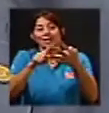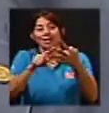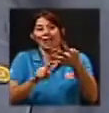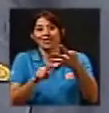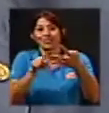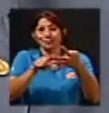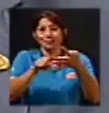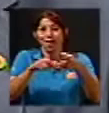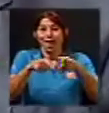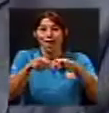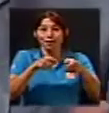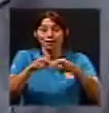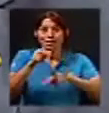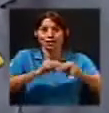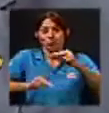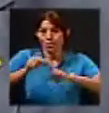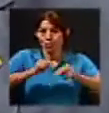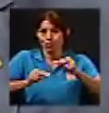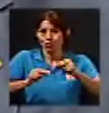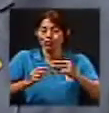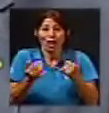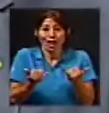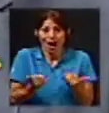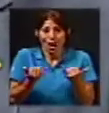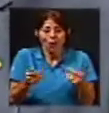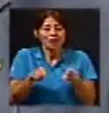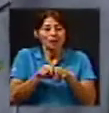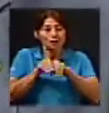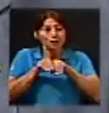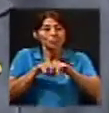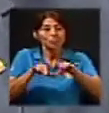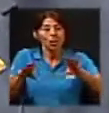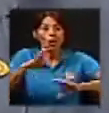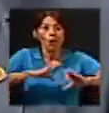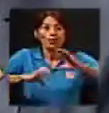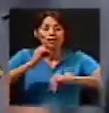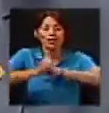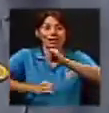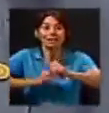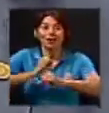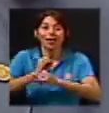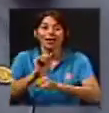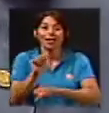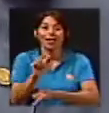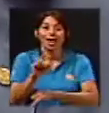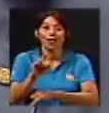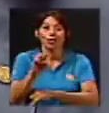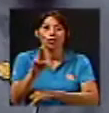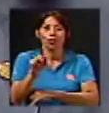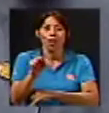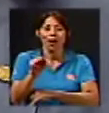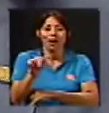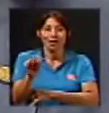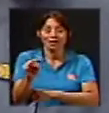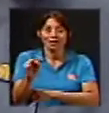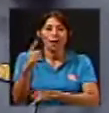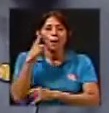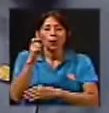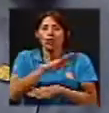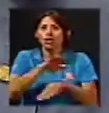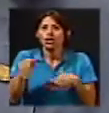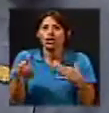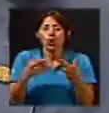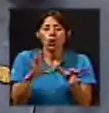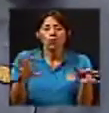de Administración de Negocios, hoy día que se ha ampliado también a Comercio Internacional y Aduanas, precisamente por el gran boom que ha tenido todo lo que es